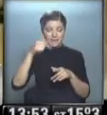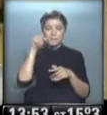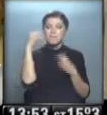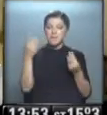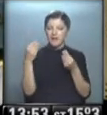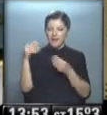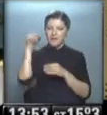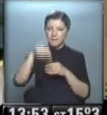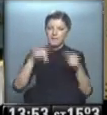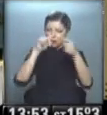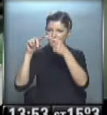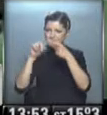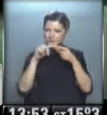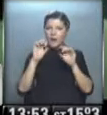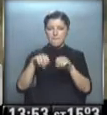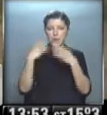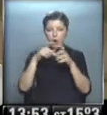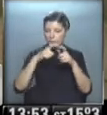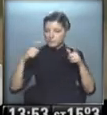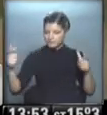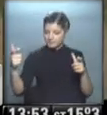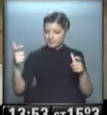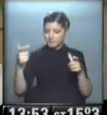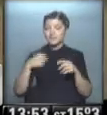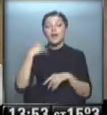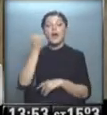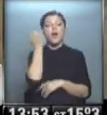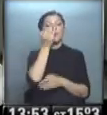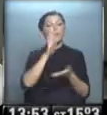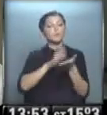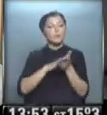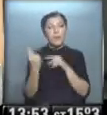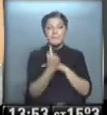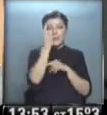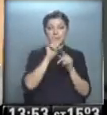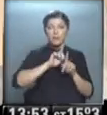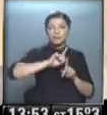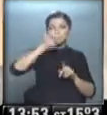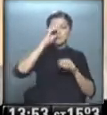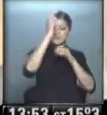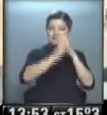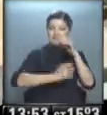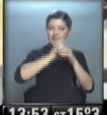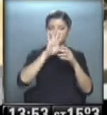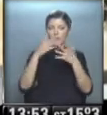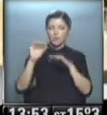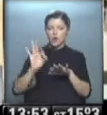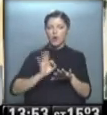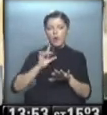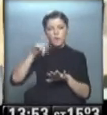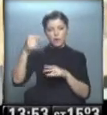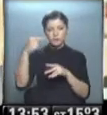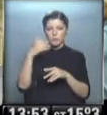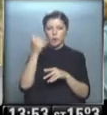expandir la conectividad en la Argentina. Estamos hablando de que vamos a lanzar el primer satélite a mediados del año próximo,